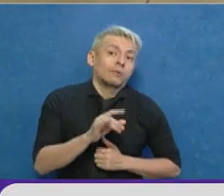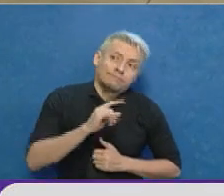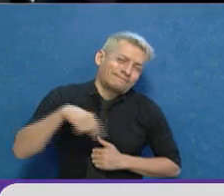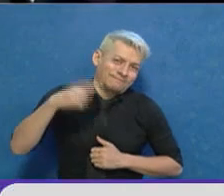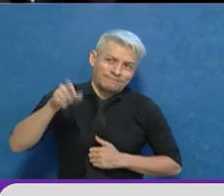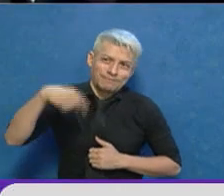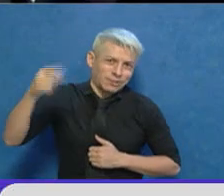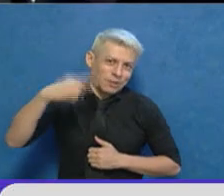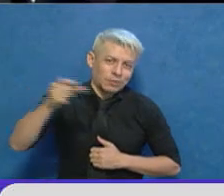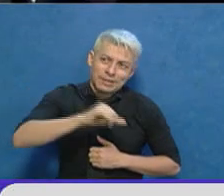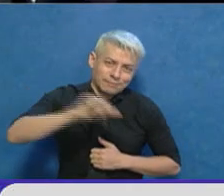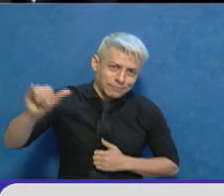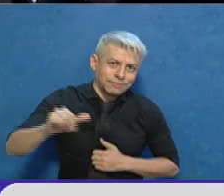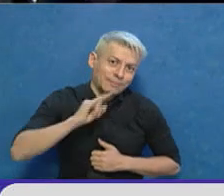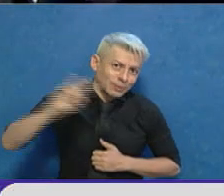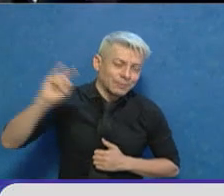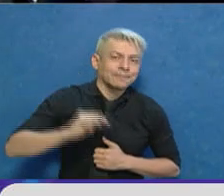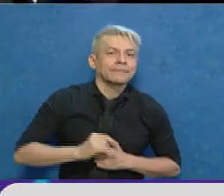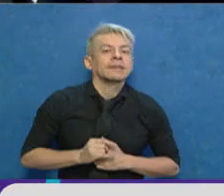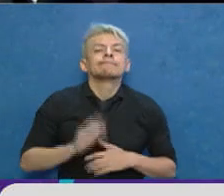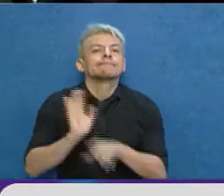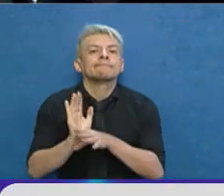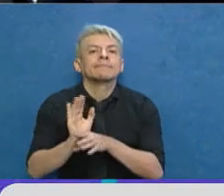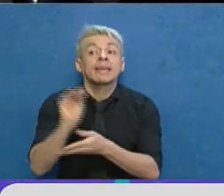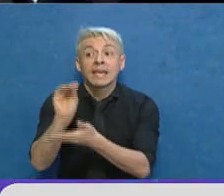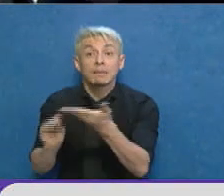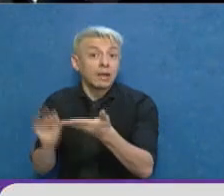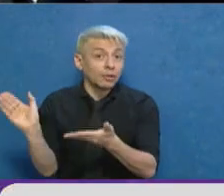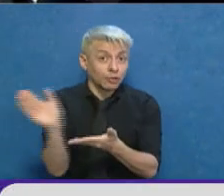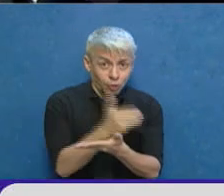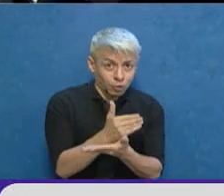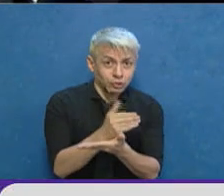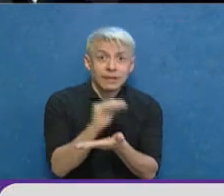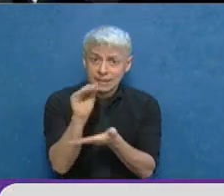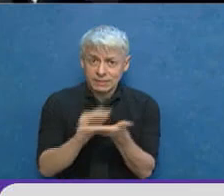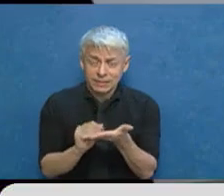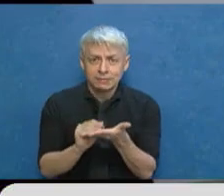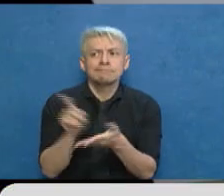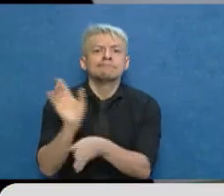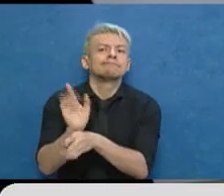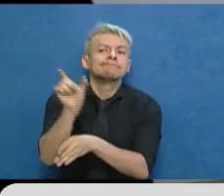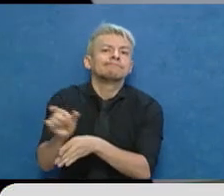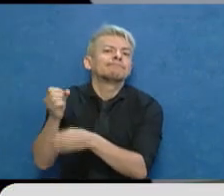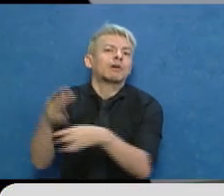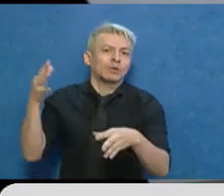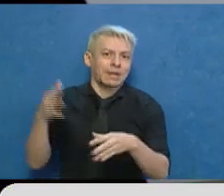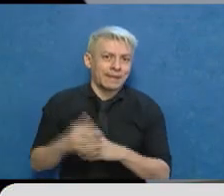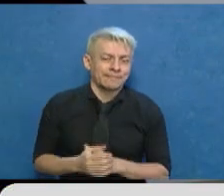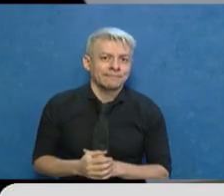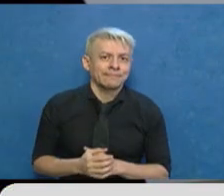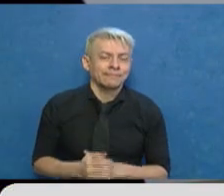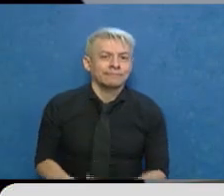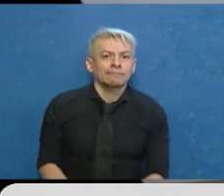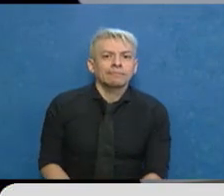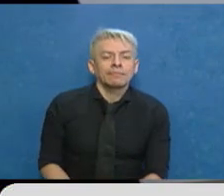decir que acá todos los que trabajan, todo el personal administrativo, son profesionales y realizan